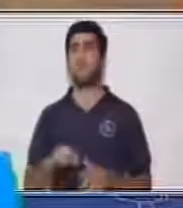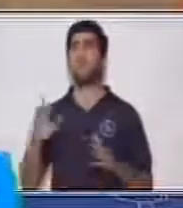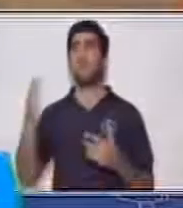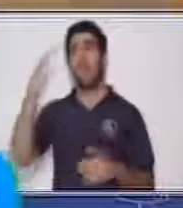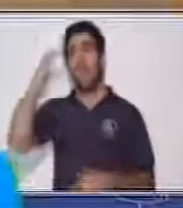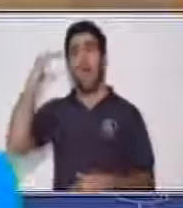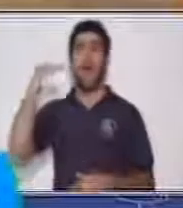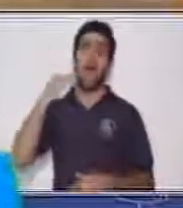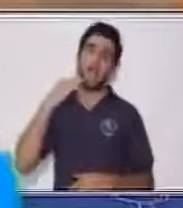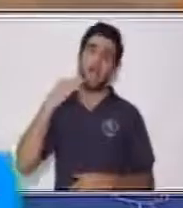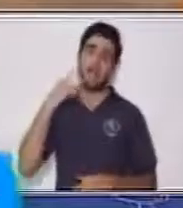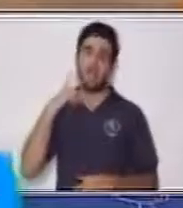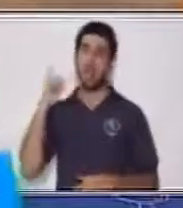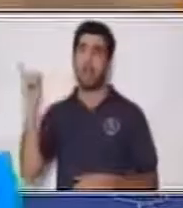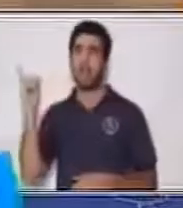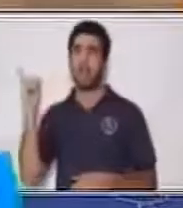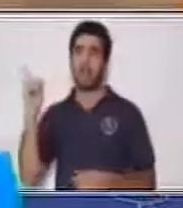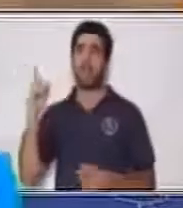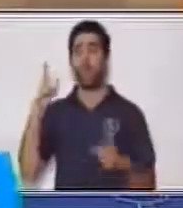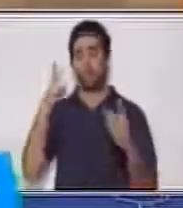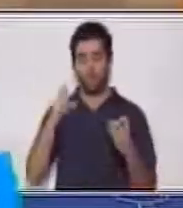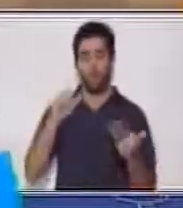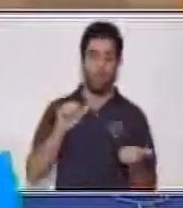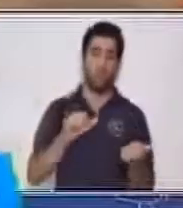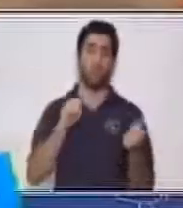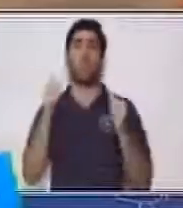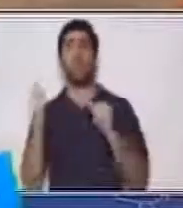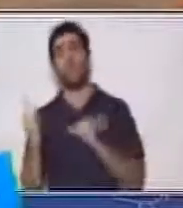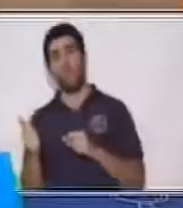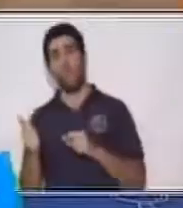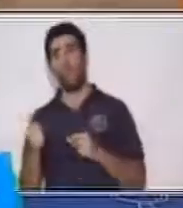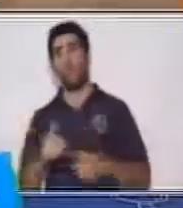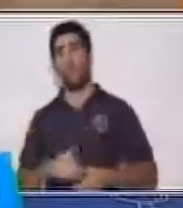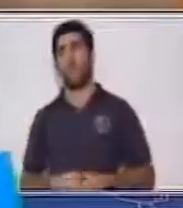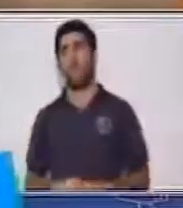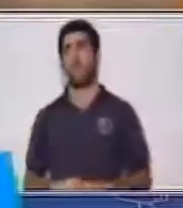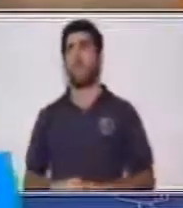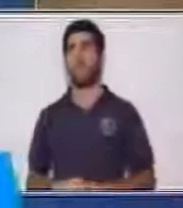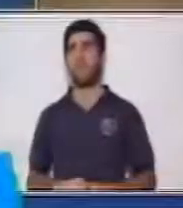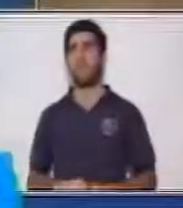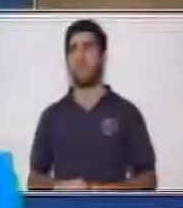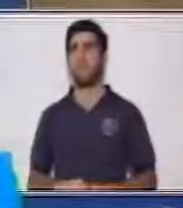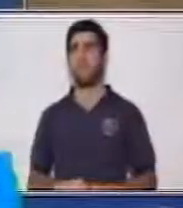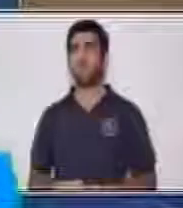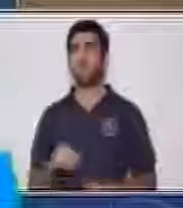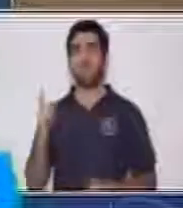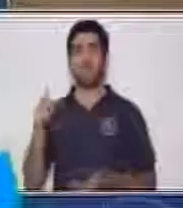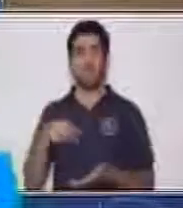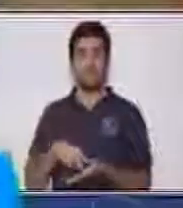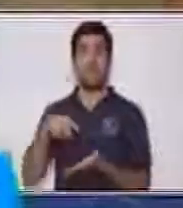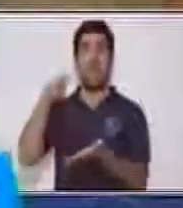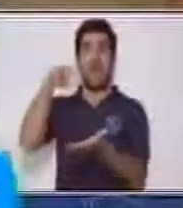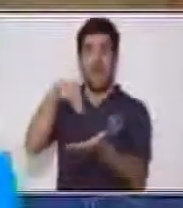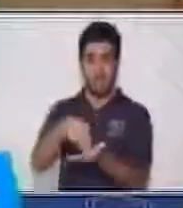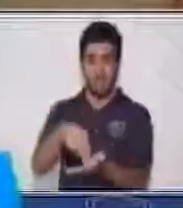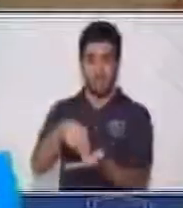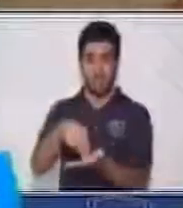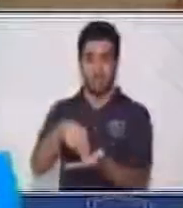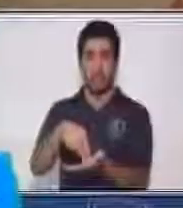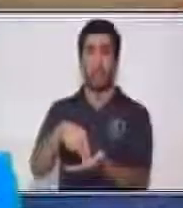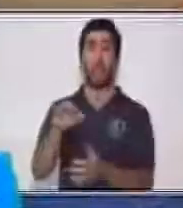la cabeza así, que ponía la cabeza acá, que saltaba hacia adelante